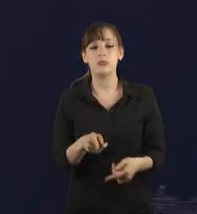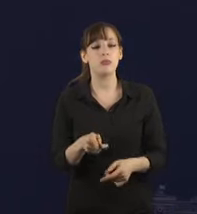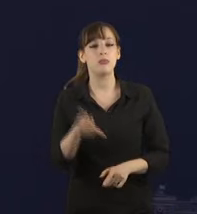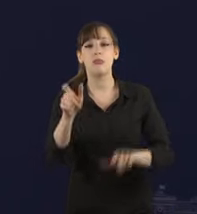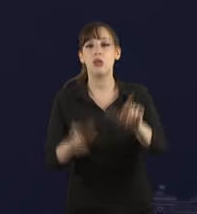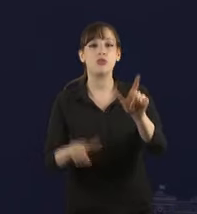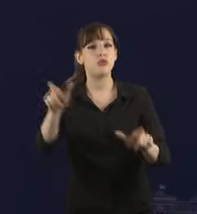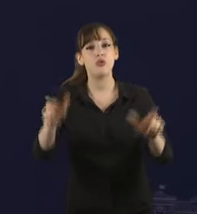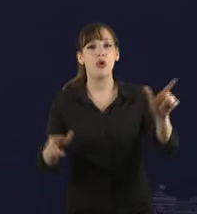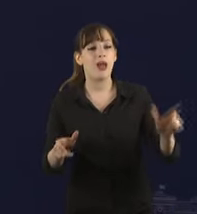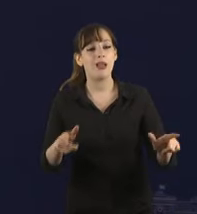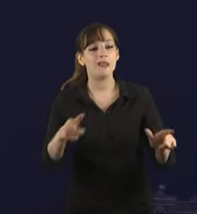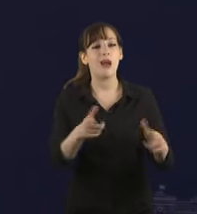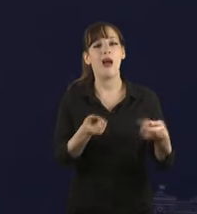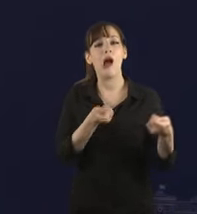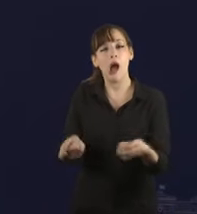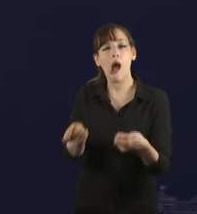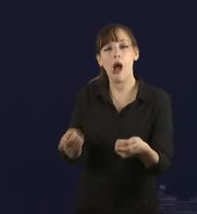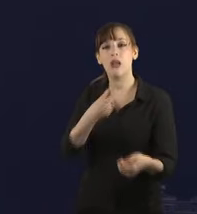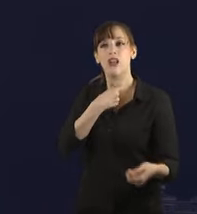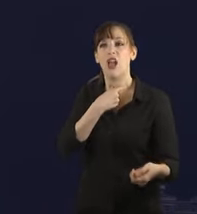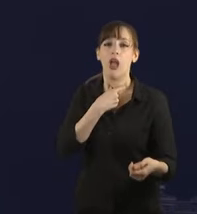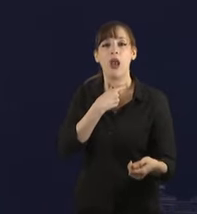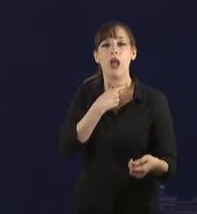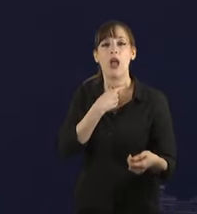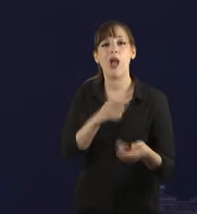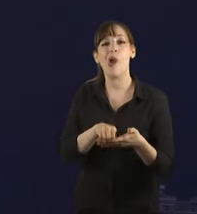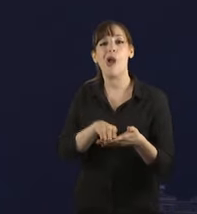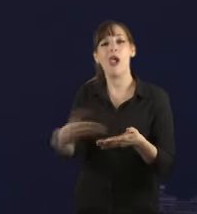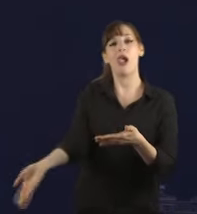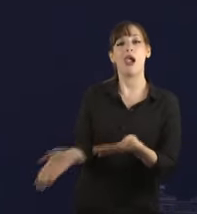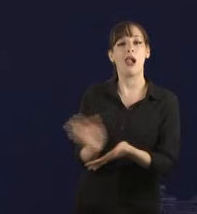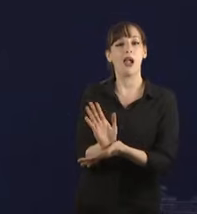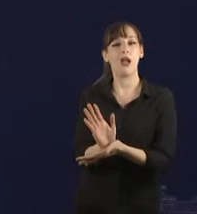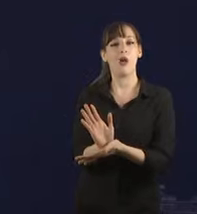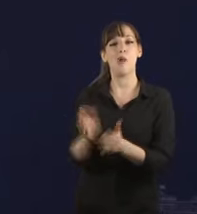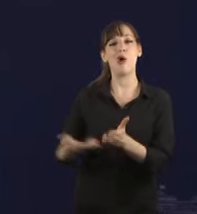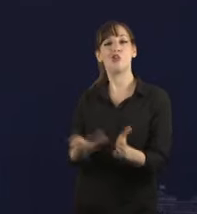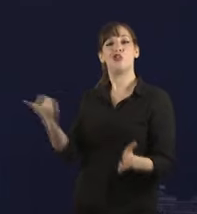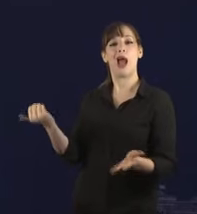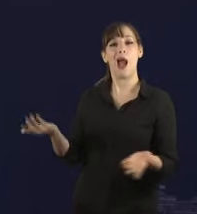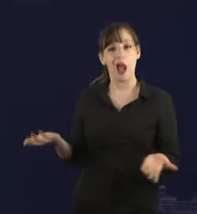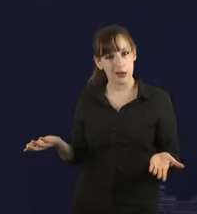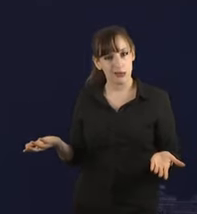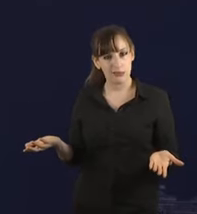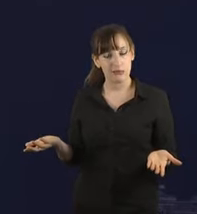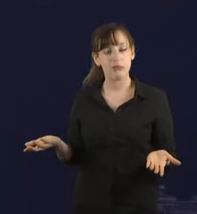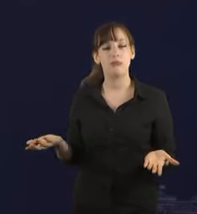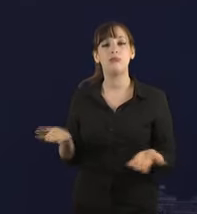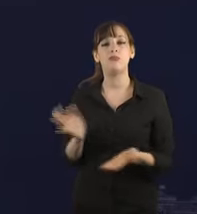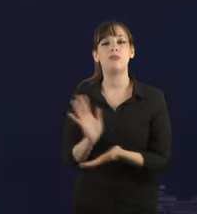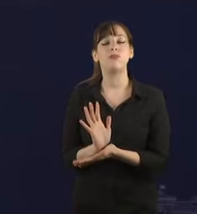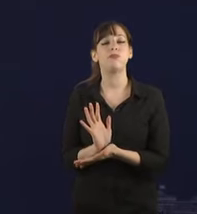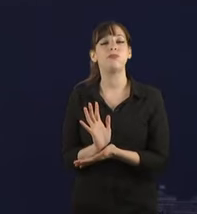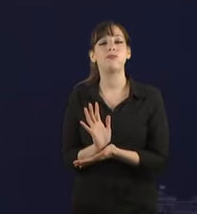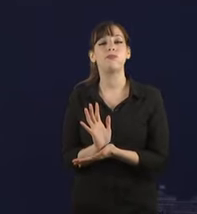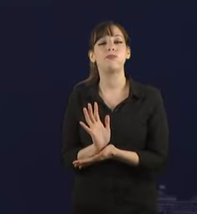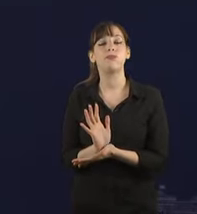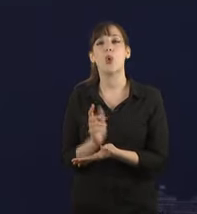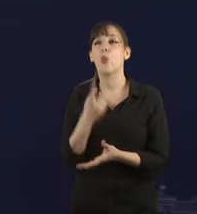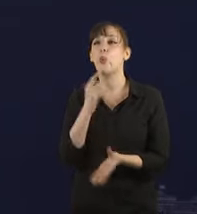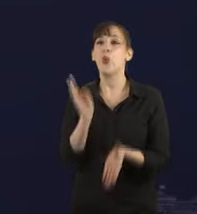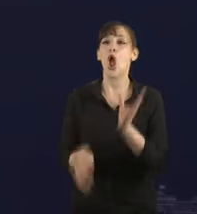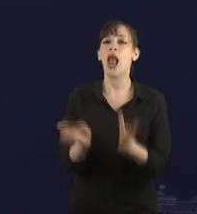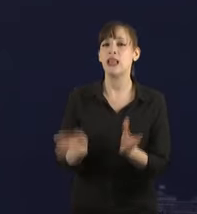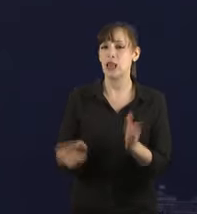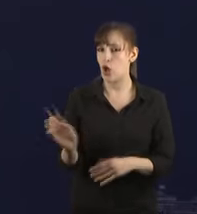a voltear las cosas de una manera eh digamos muy no violenta pero